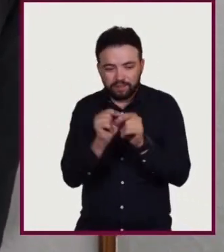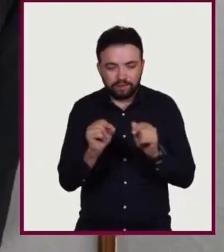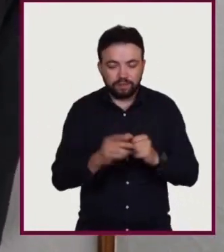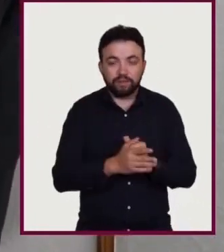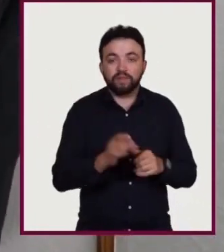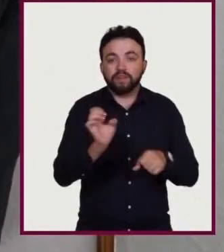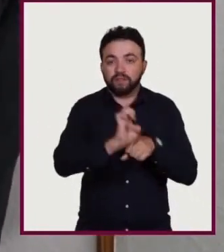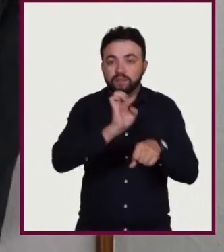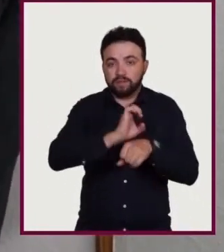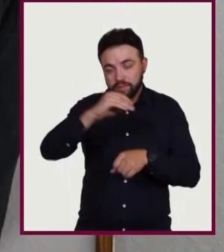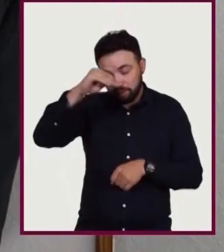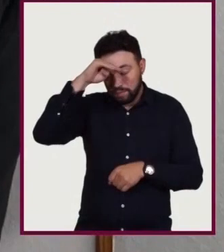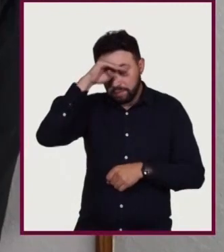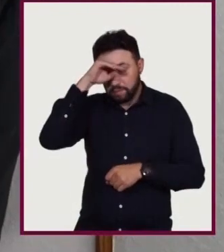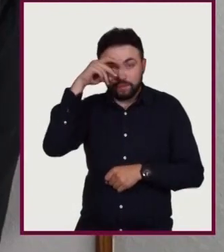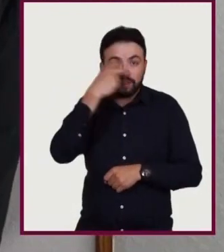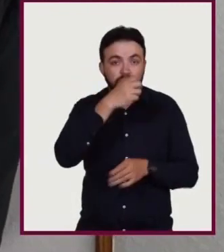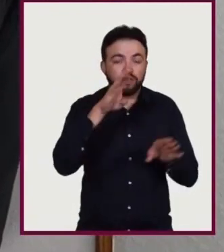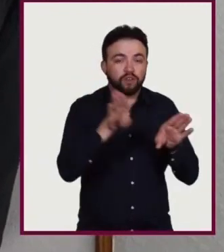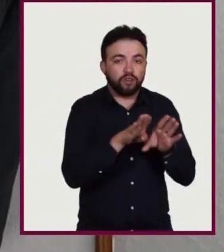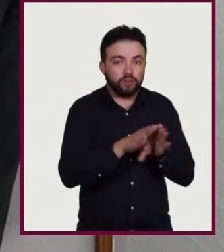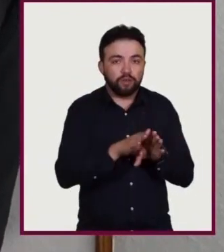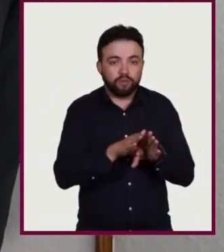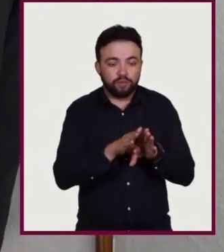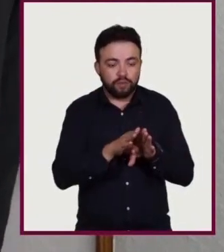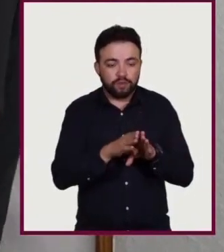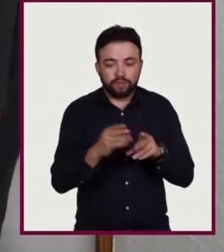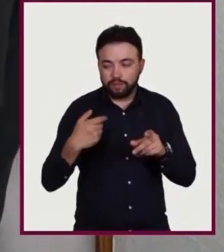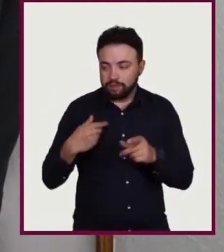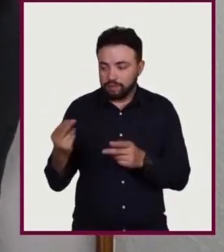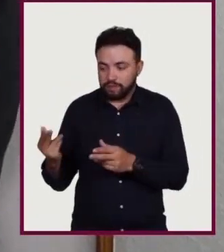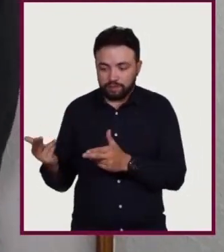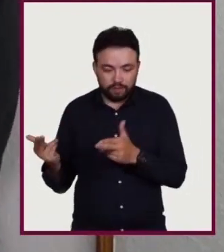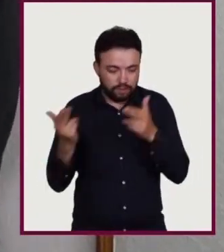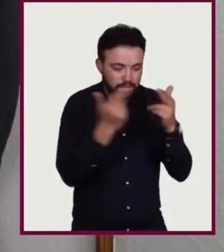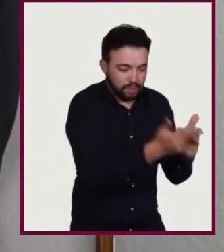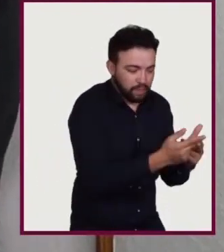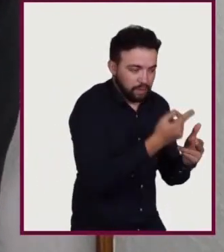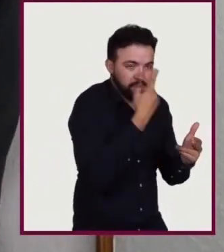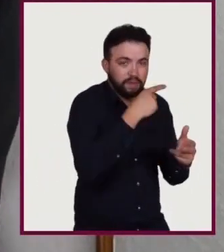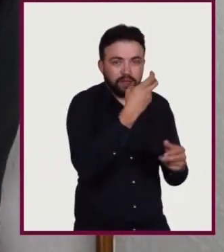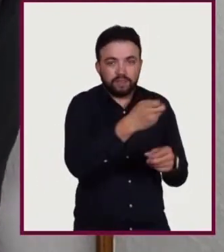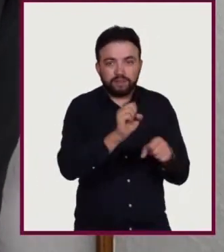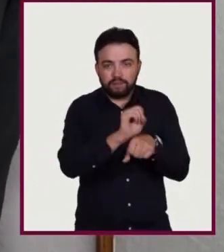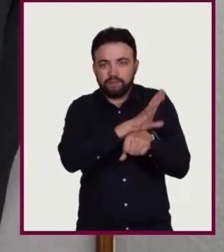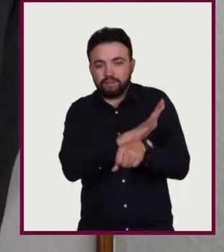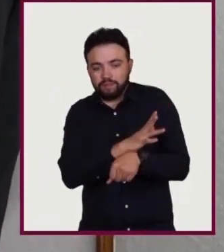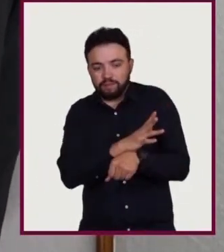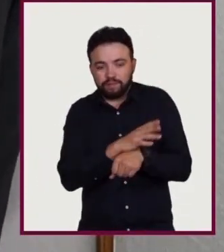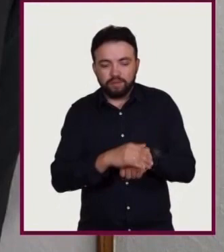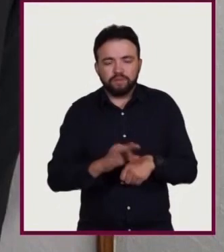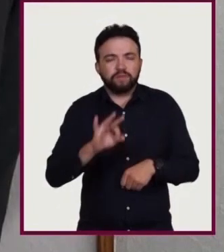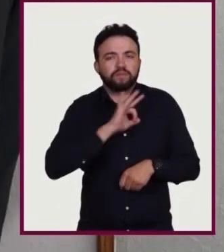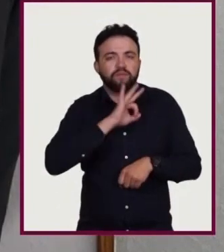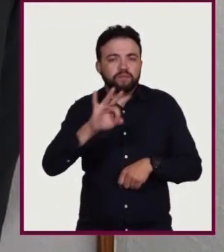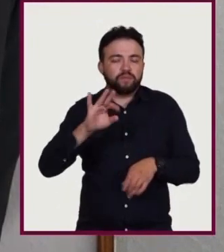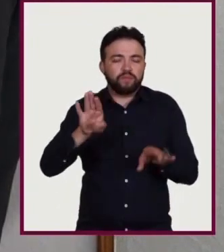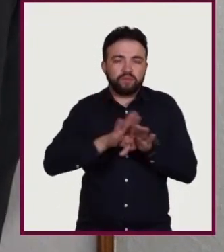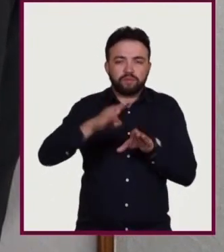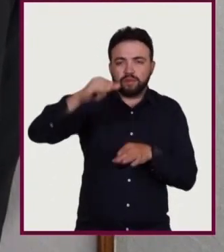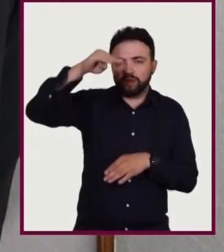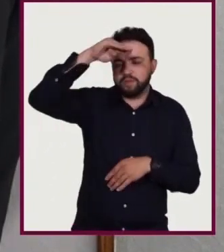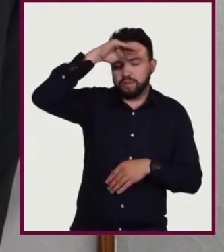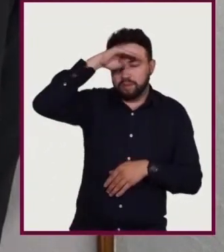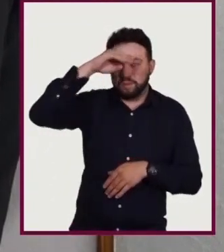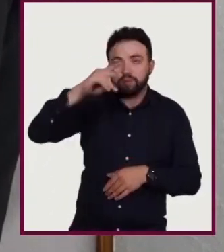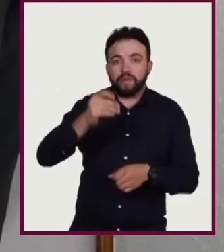Entonces, pensando que cómo adaptar la tendencia de la pandemia a este meme, podríamos pensar en